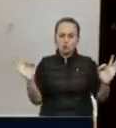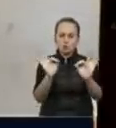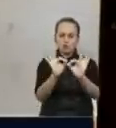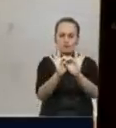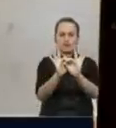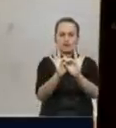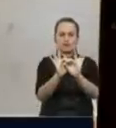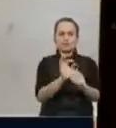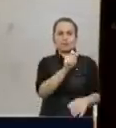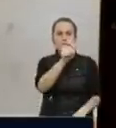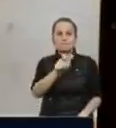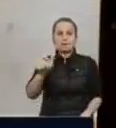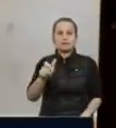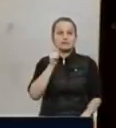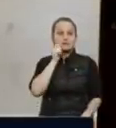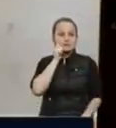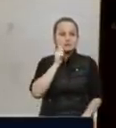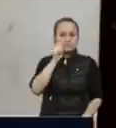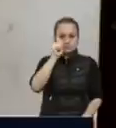personas,